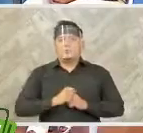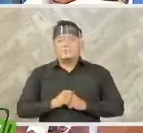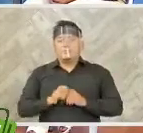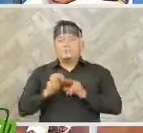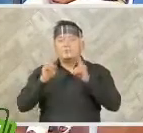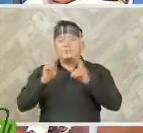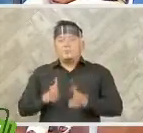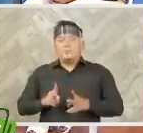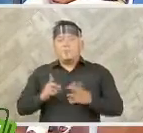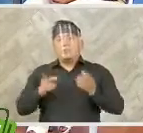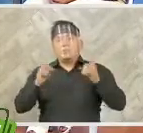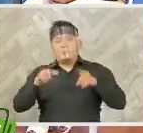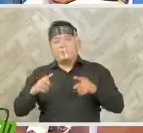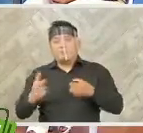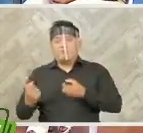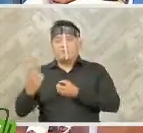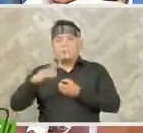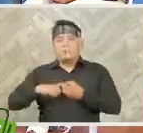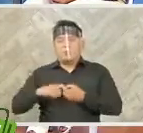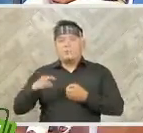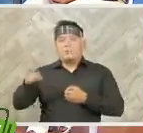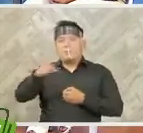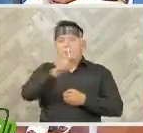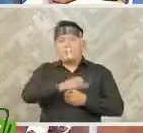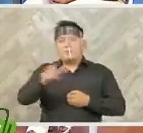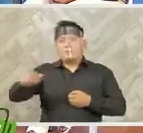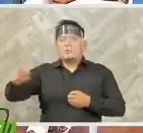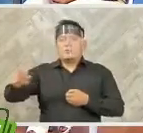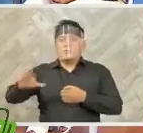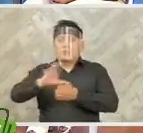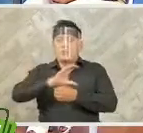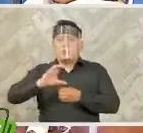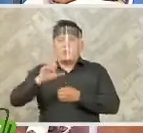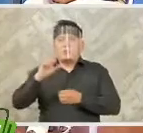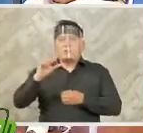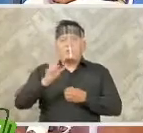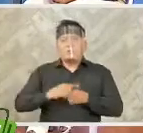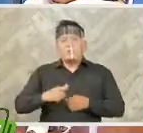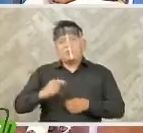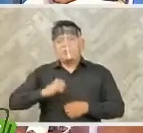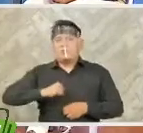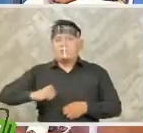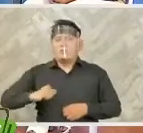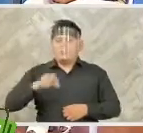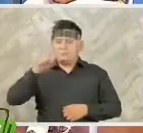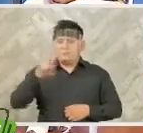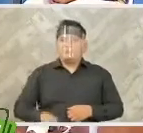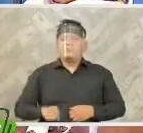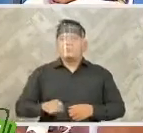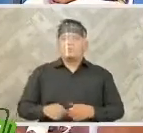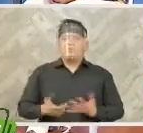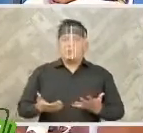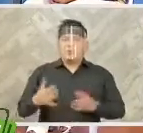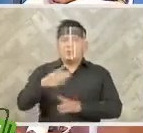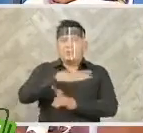involucren también en un papel activo a la ciudadanía en esa protección y en ese derecho y en ese deber que tenemos en torno a la paz.